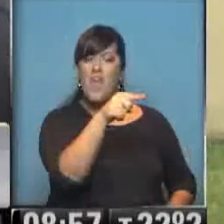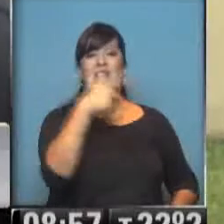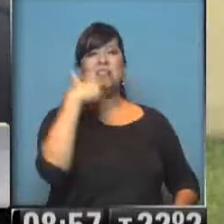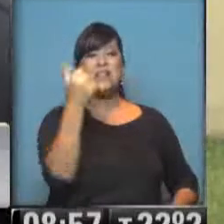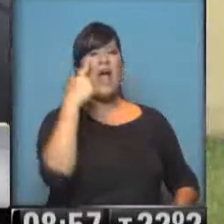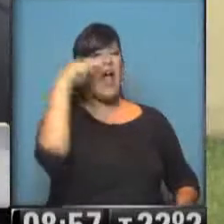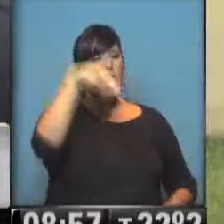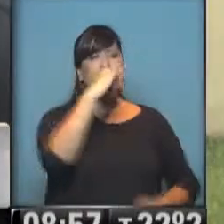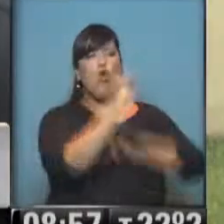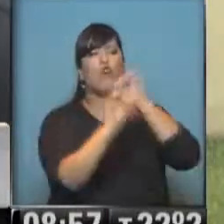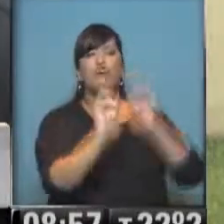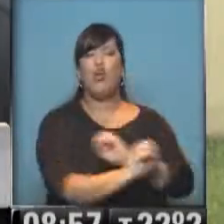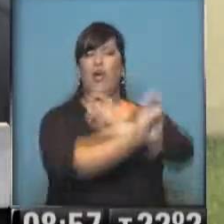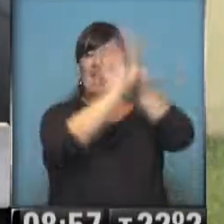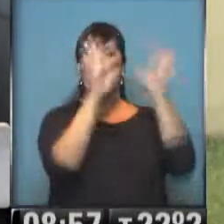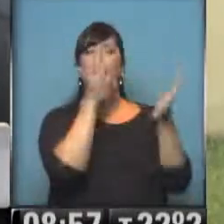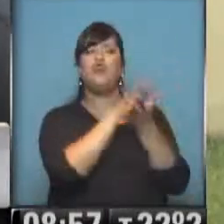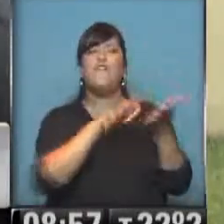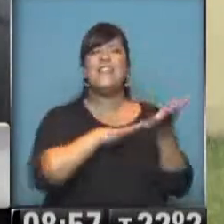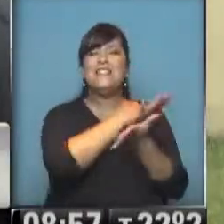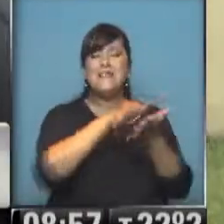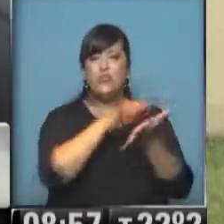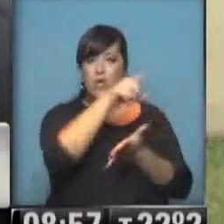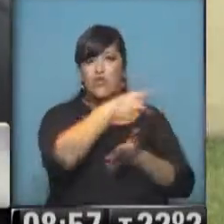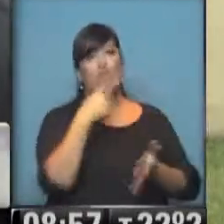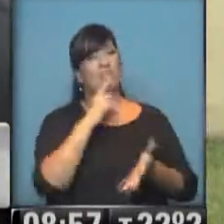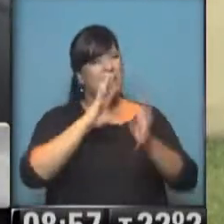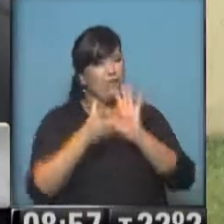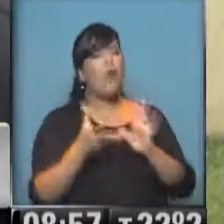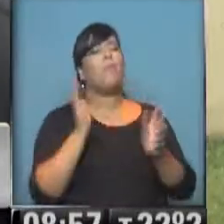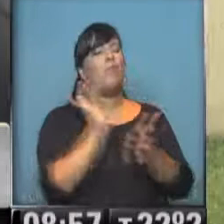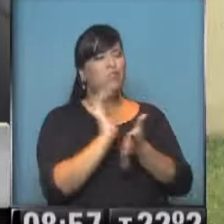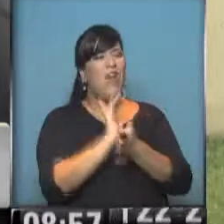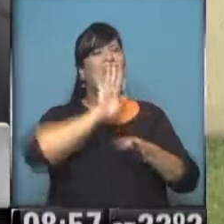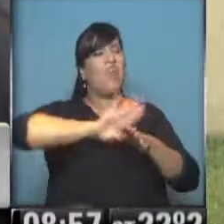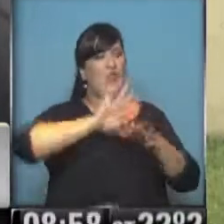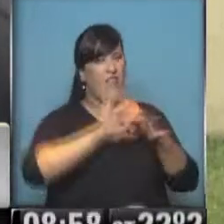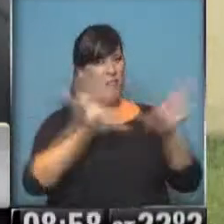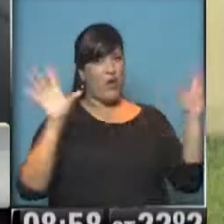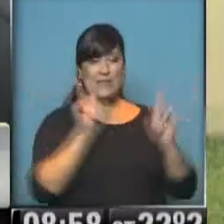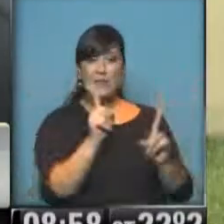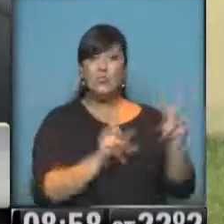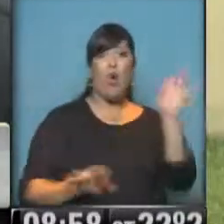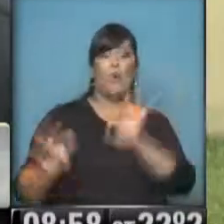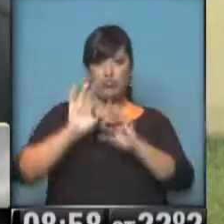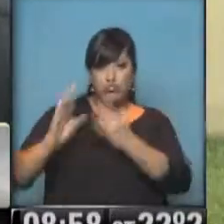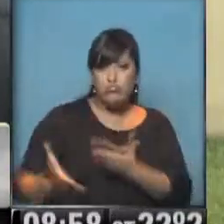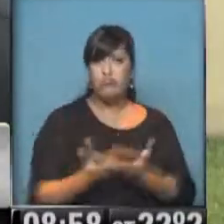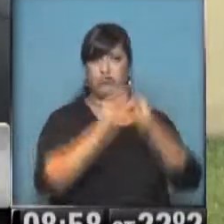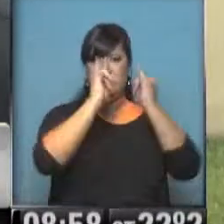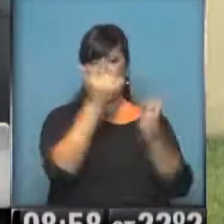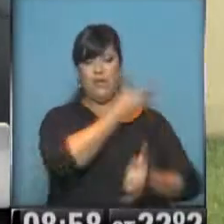describir la situación en torno a la inteligencia como una deuda de la democracia el proyecto que se avaló por parte del